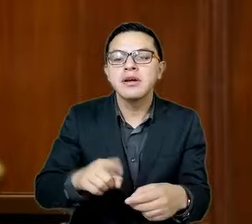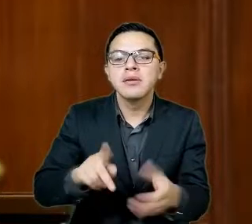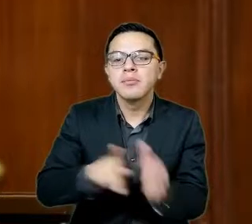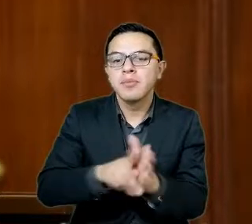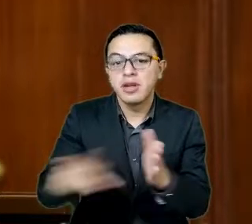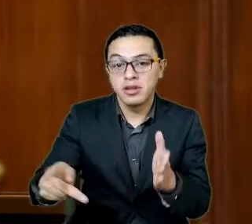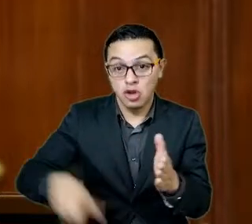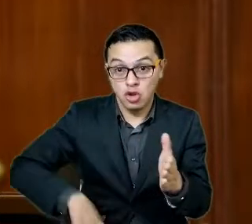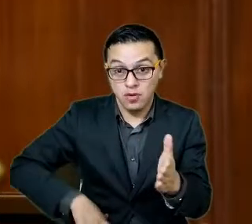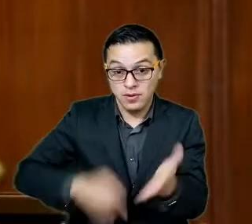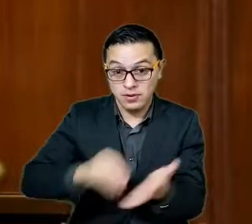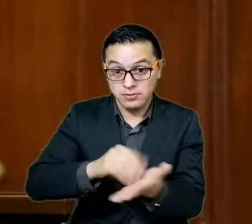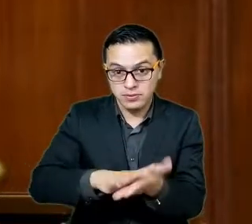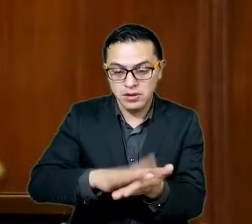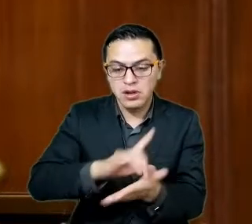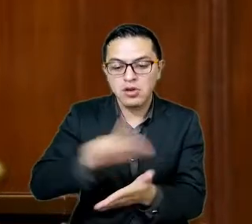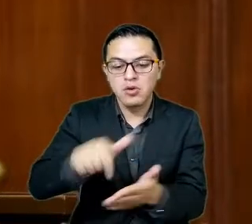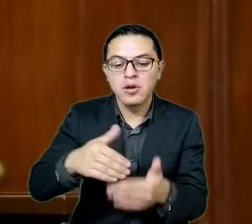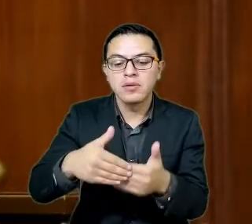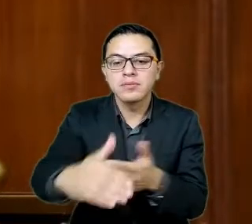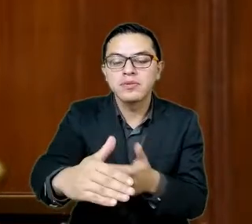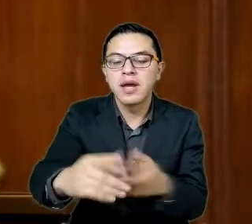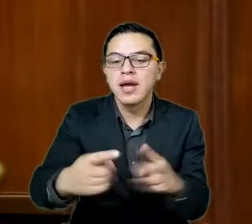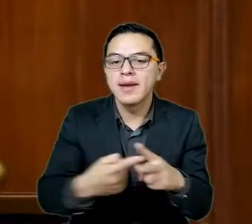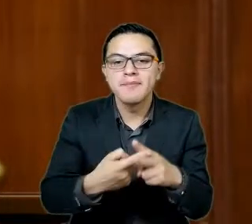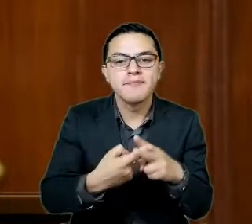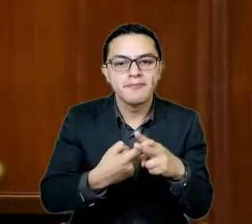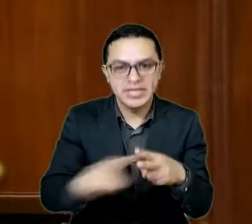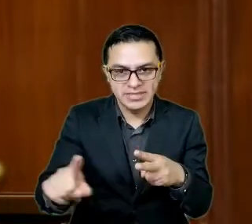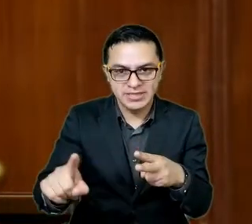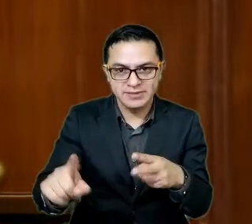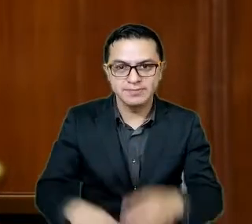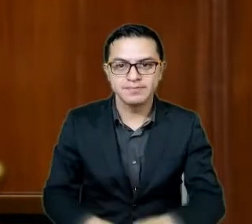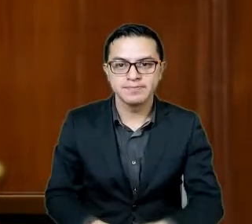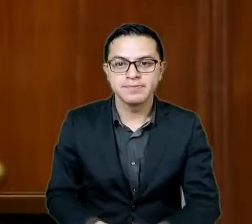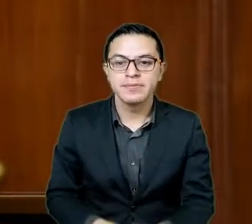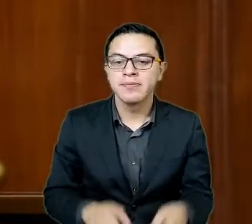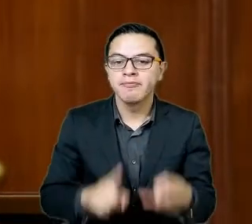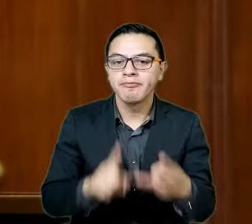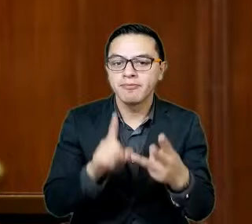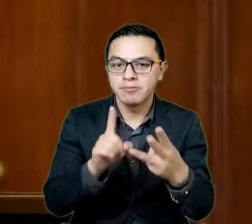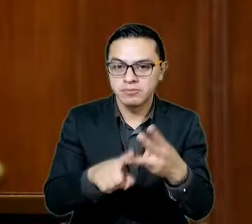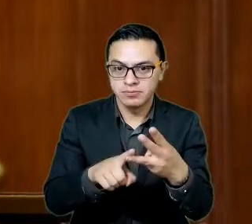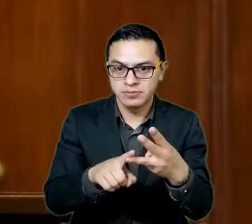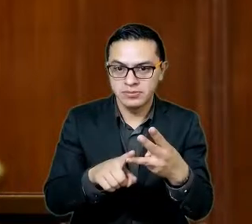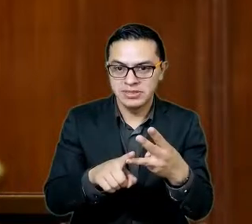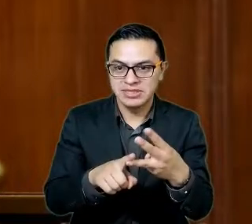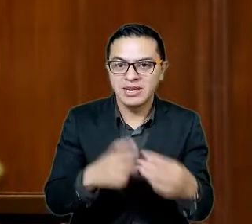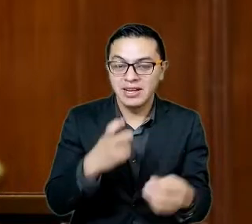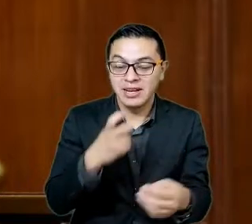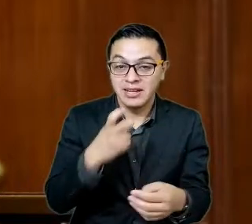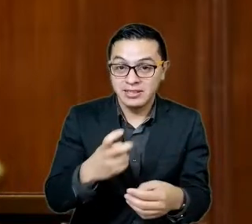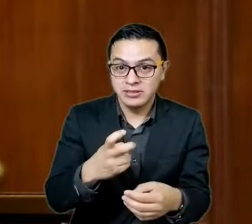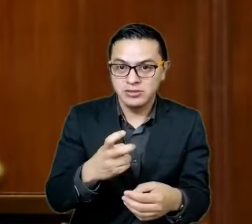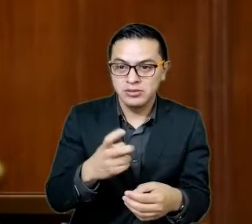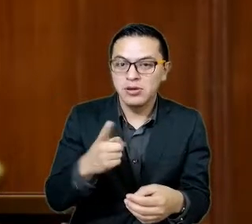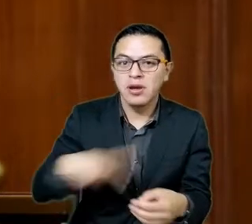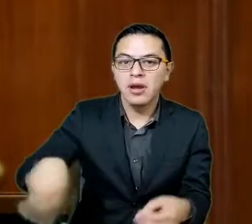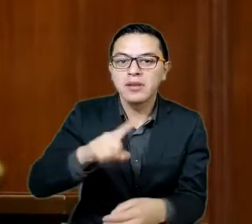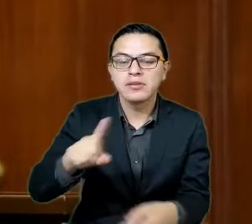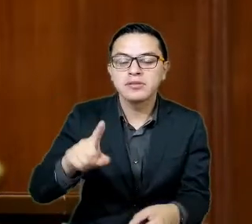publicación en su periódico oficial gaceta de gobierno tercero hágase el conocimiento de los